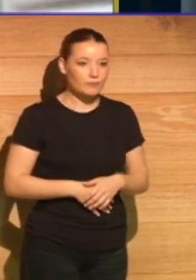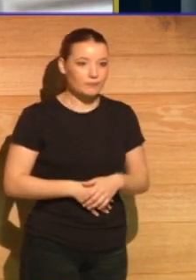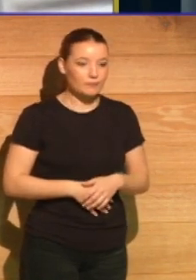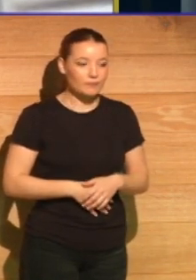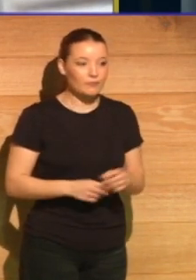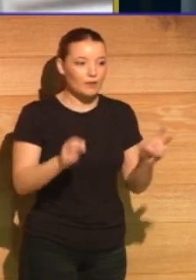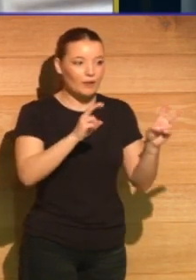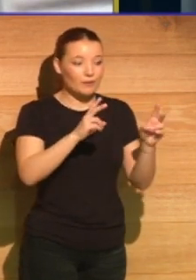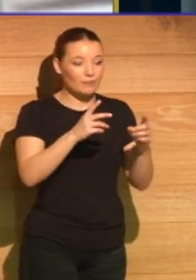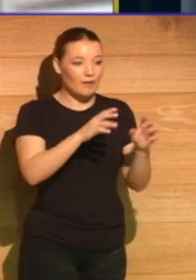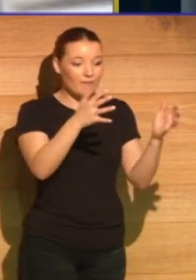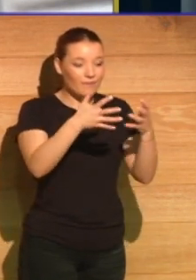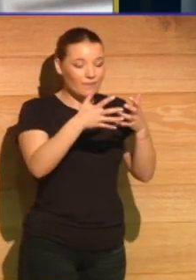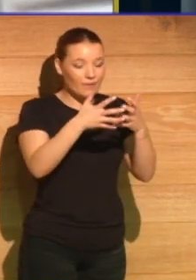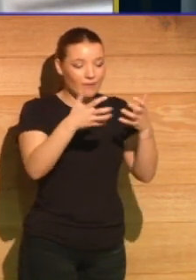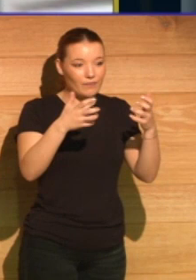a la inercia o acabaremos